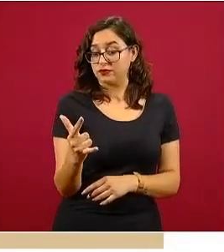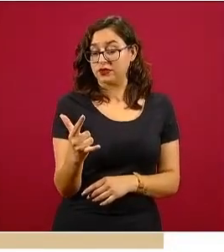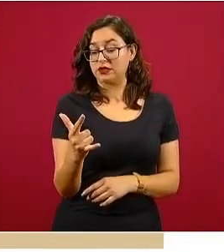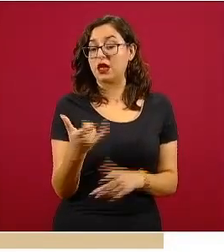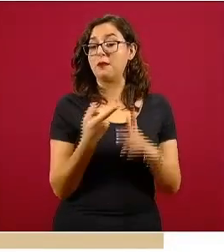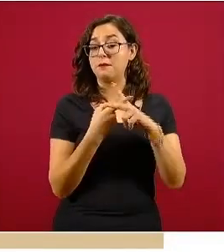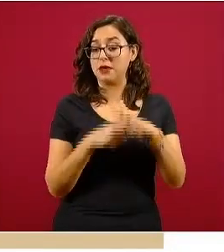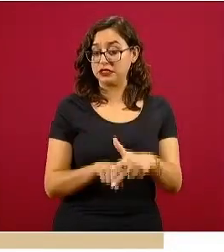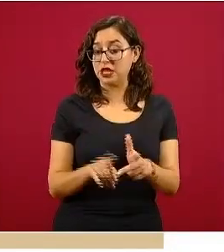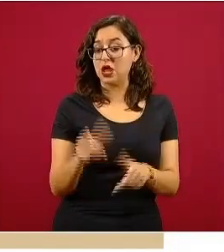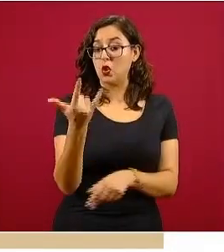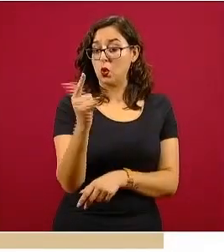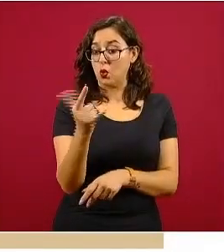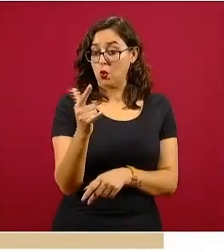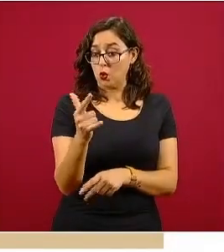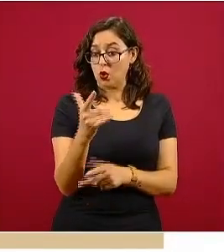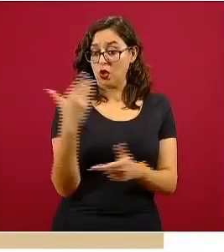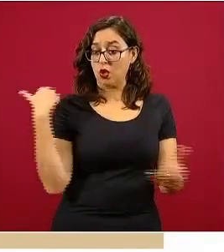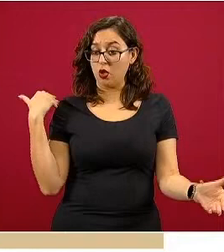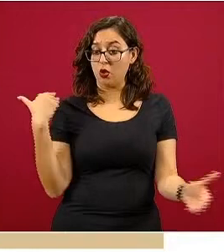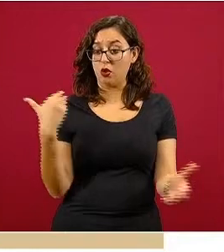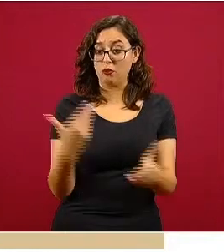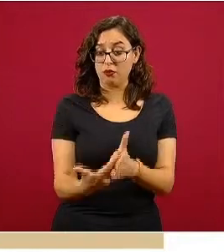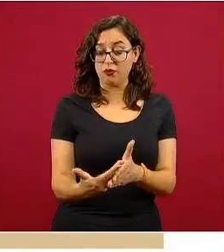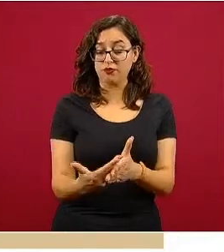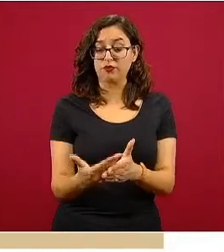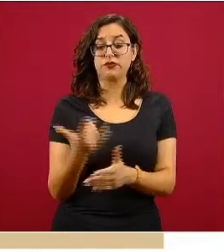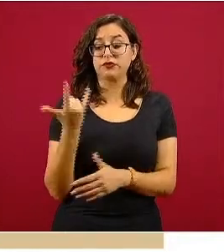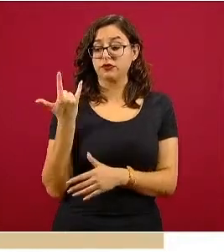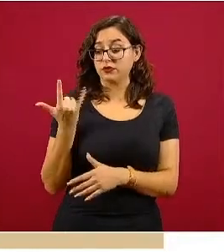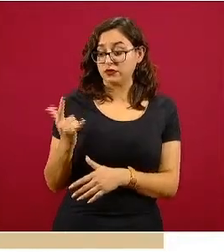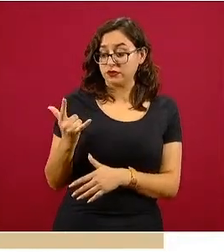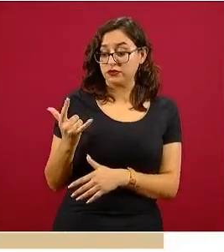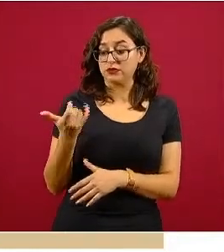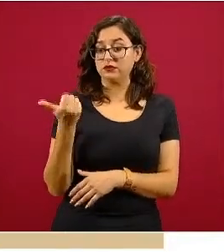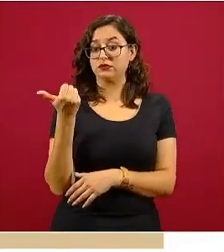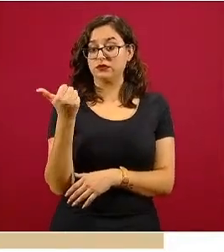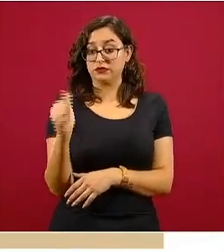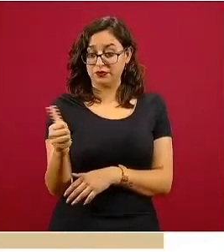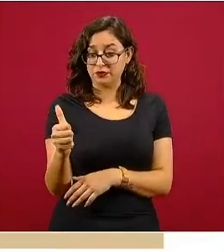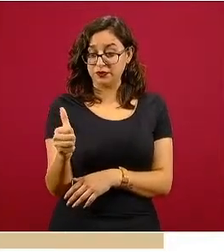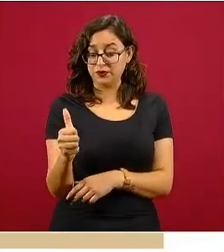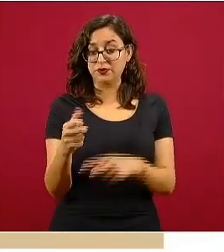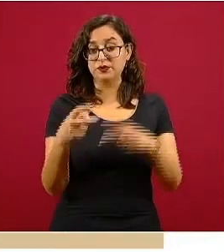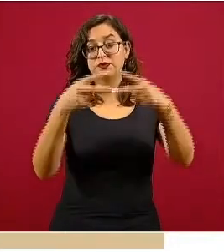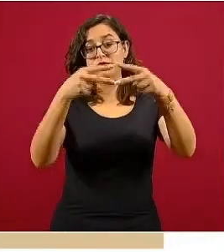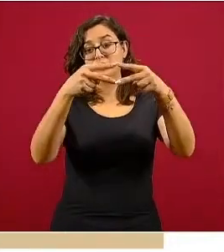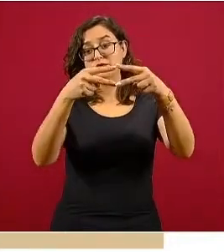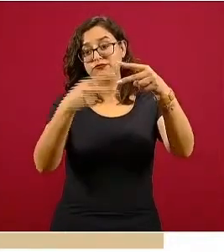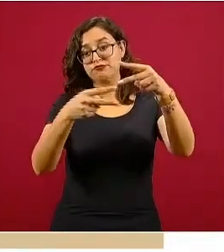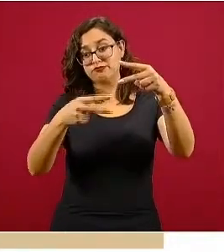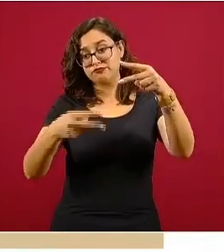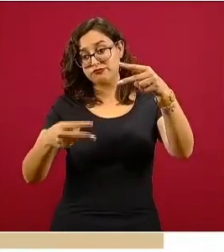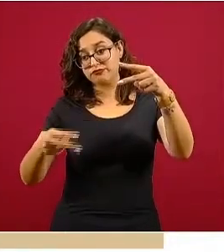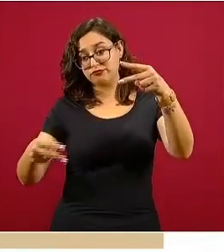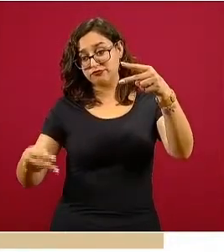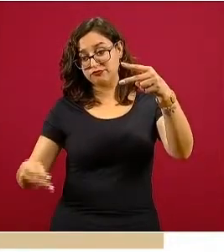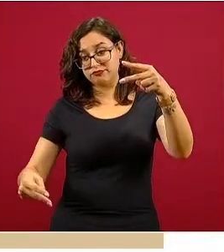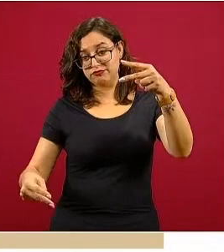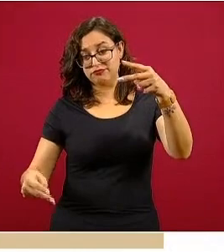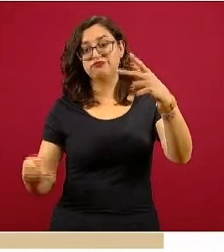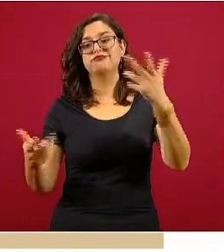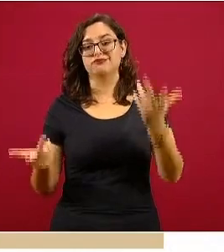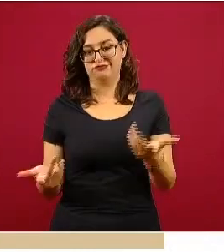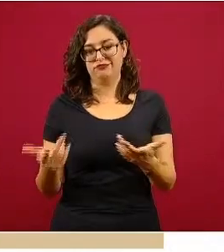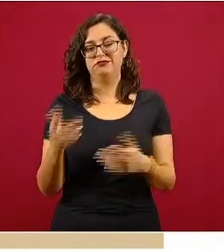principios de julio y hasta la fecha, es decir, todo el mes de julio y todo el mes de agosto, una tendencia claramente descendente en